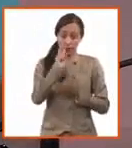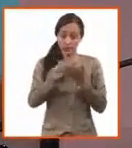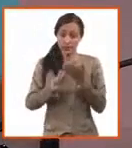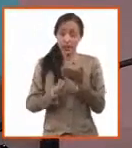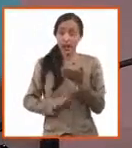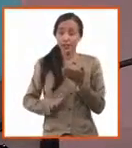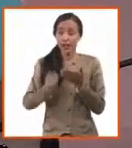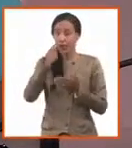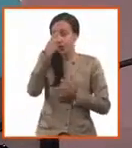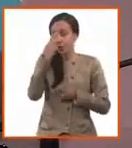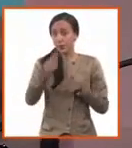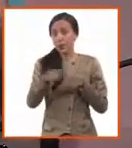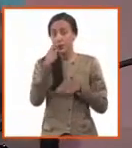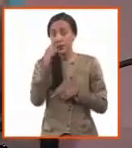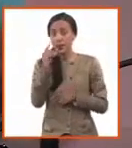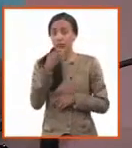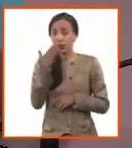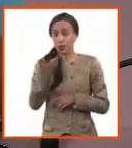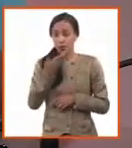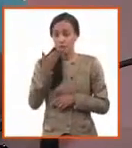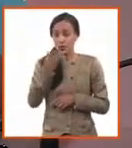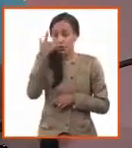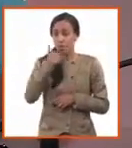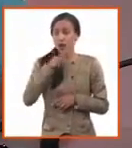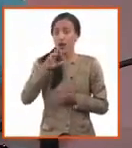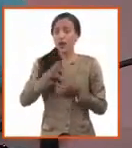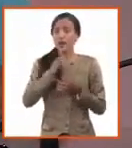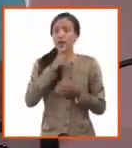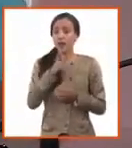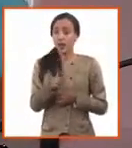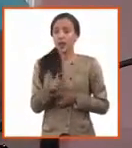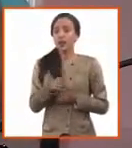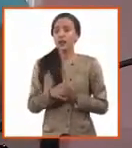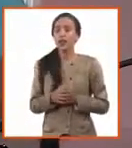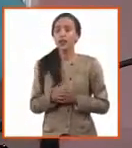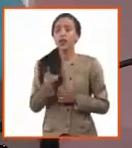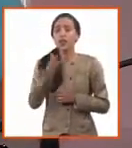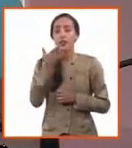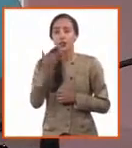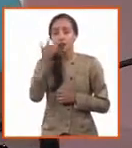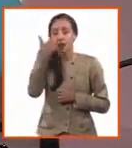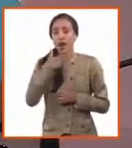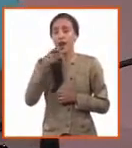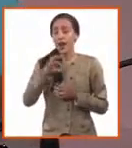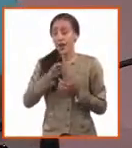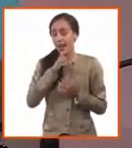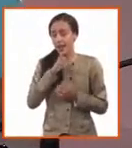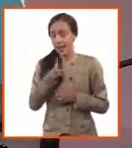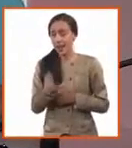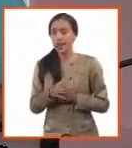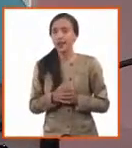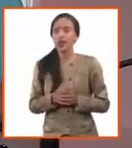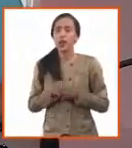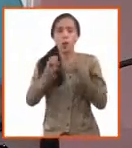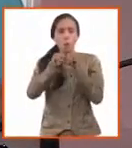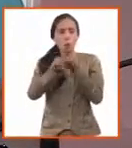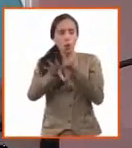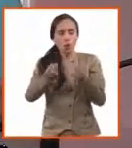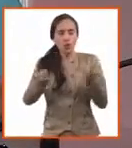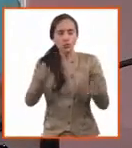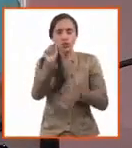el discurso de argel por ejemplo hablando de los que están un poco más cerca el discurso de argel sobre la publicación del